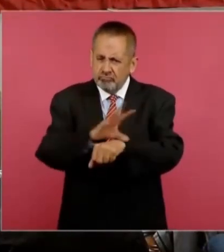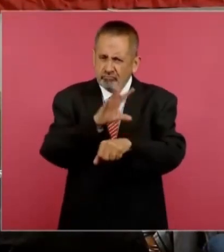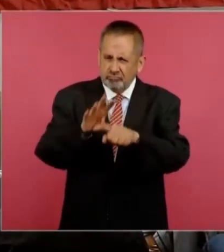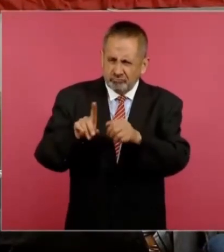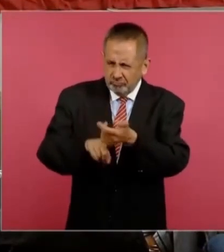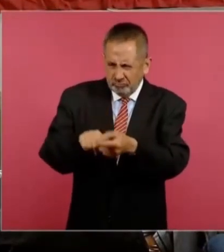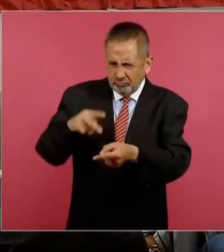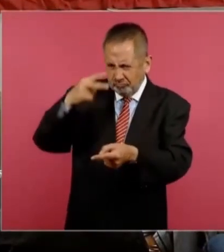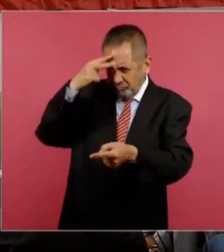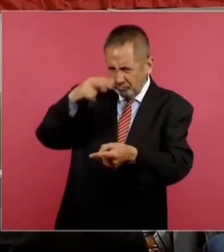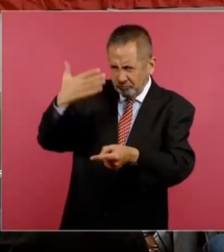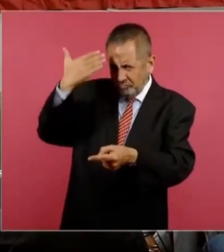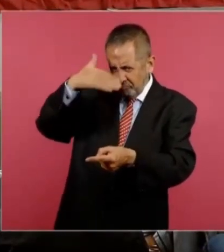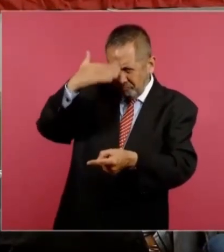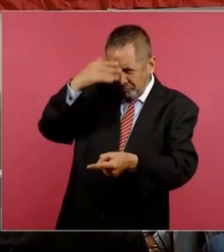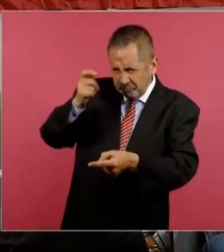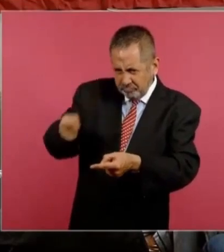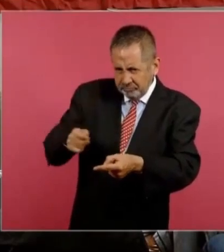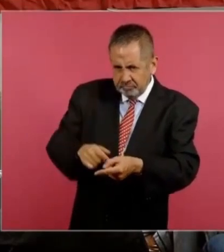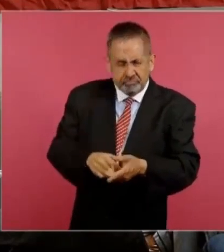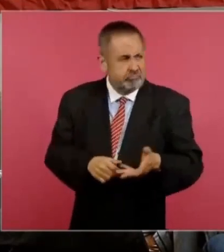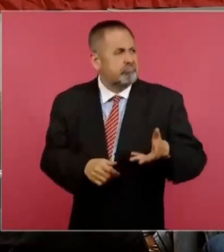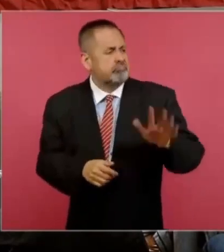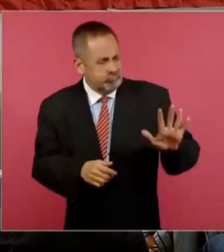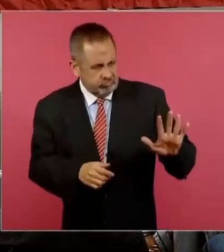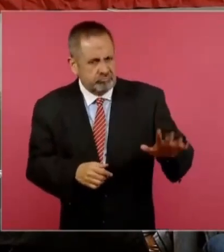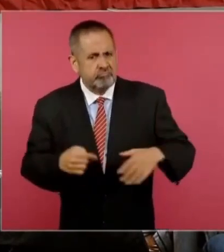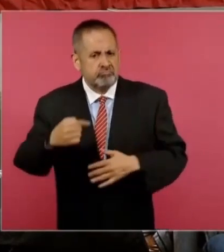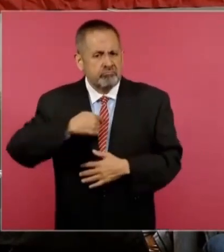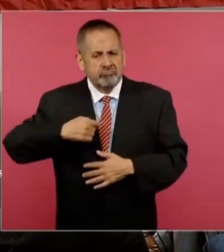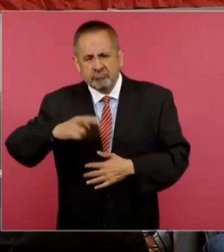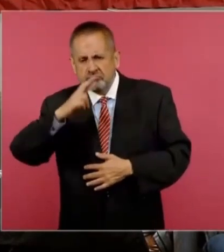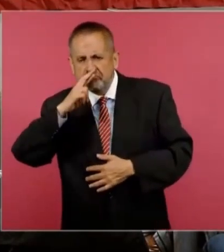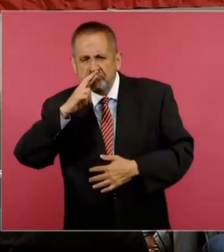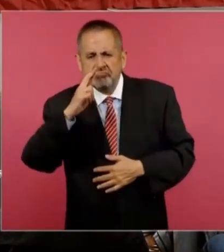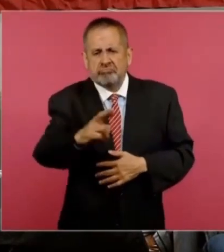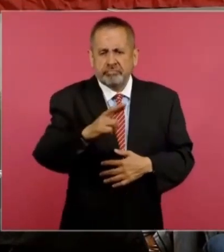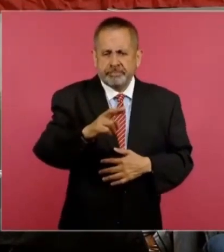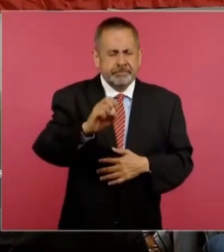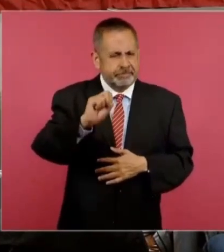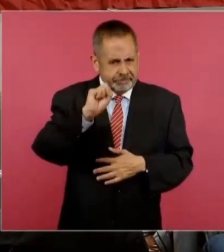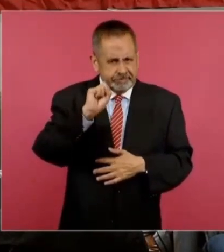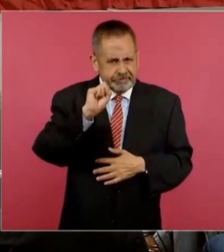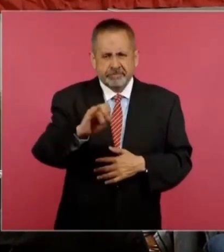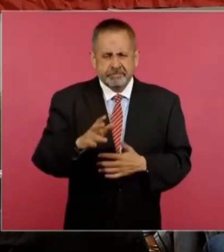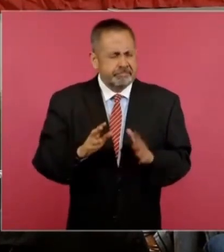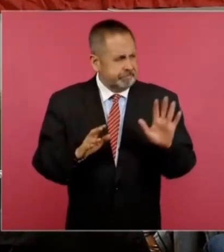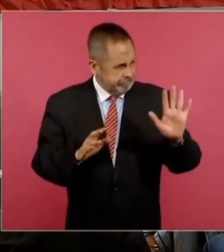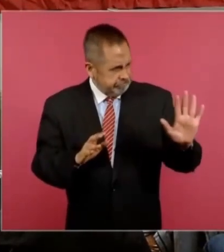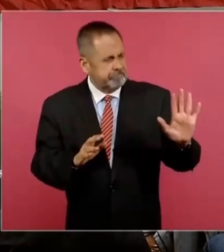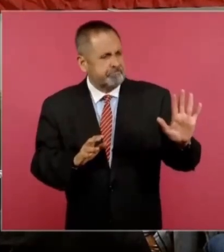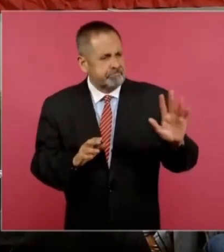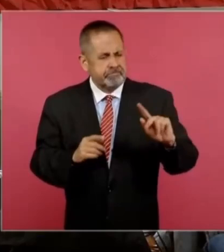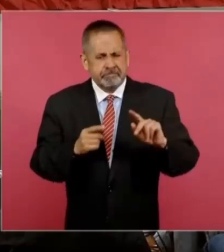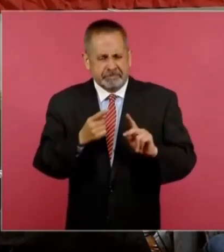energéticos o a la electricidad, le respondo que apenas estamos